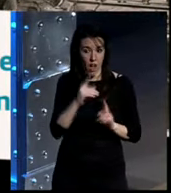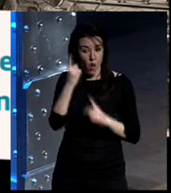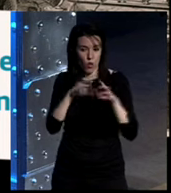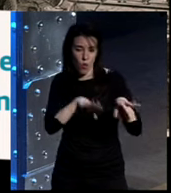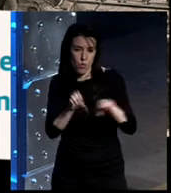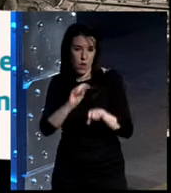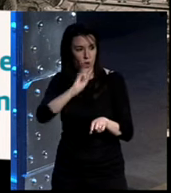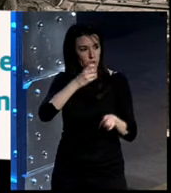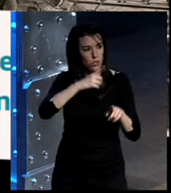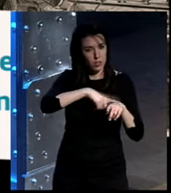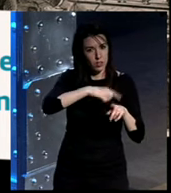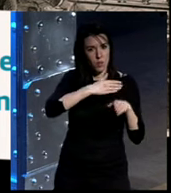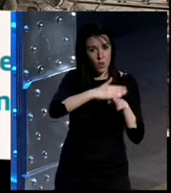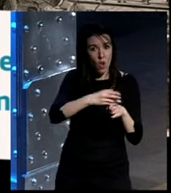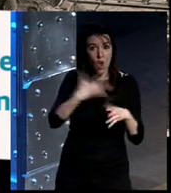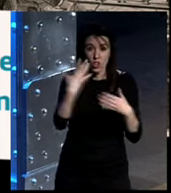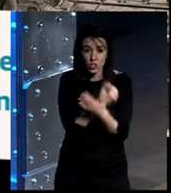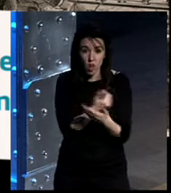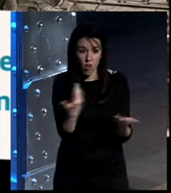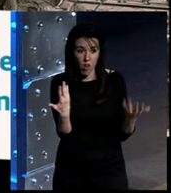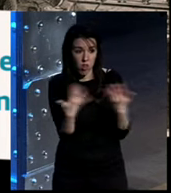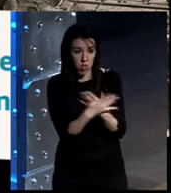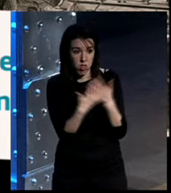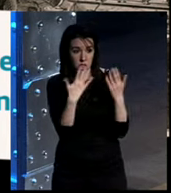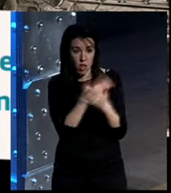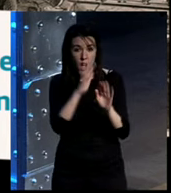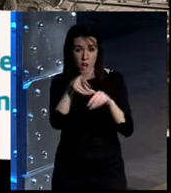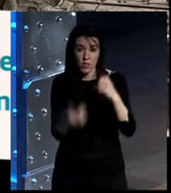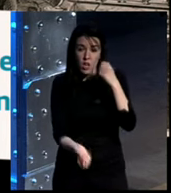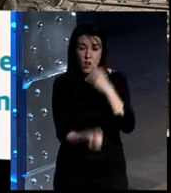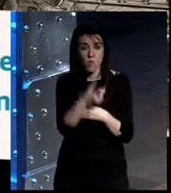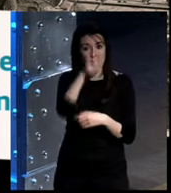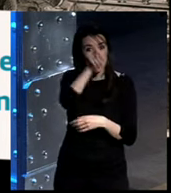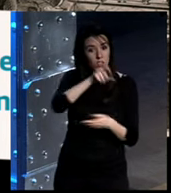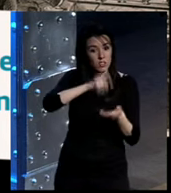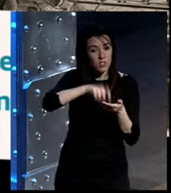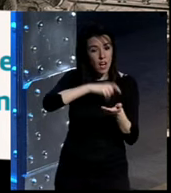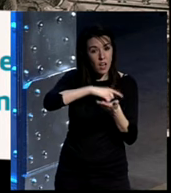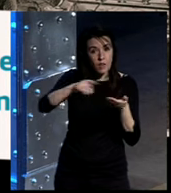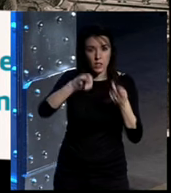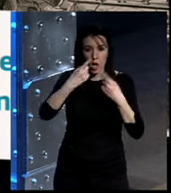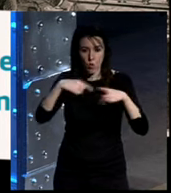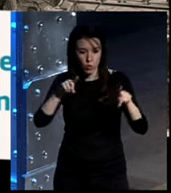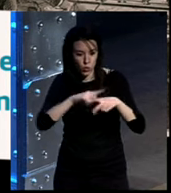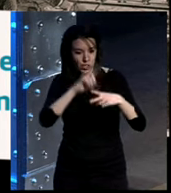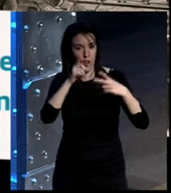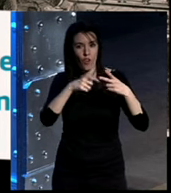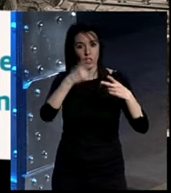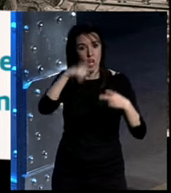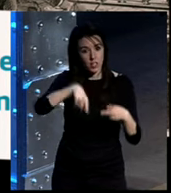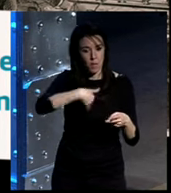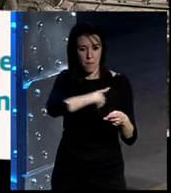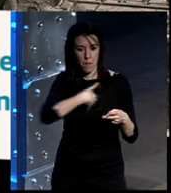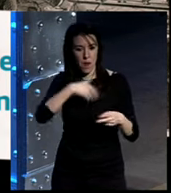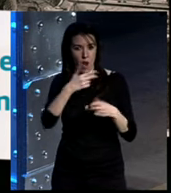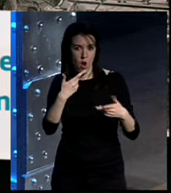toda esa combinación de cosas pues dio lugar a que haya telegrafistas, músicos, pintores,